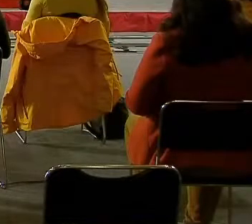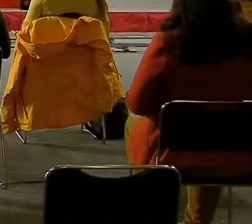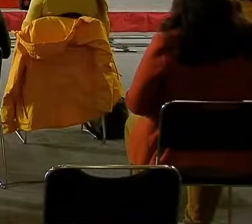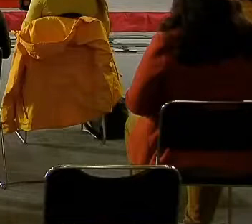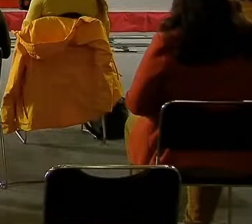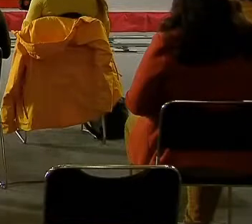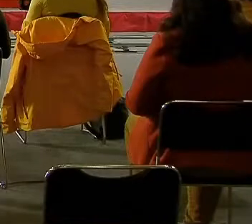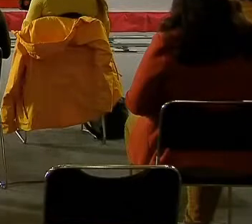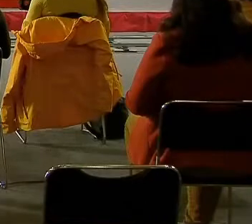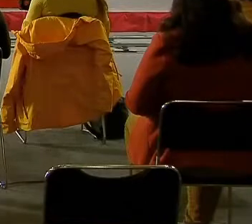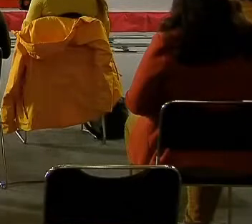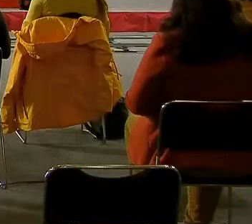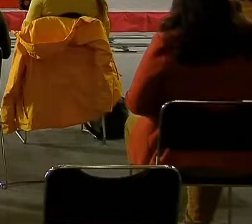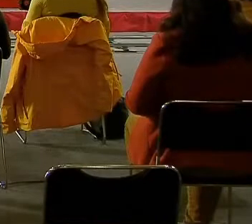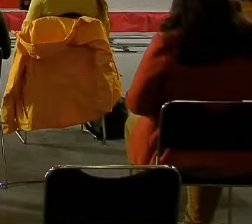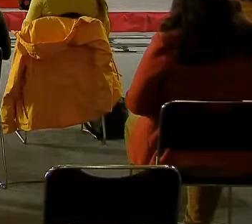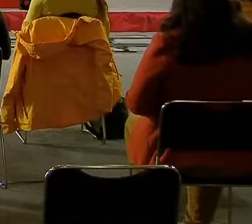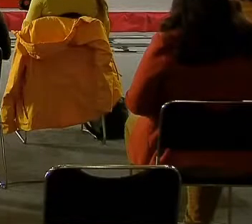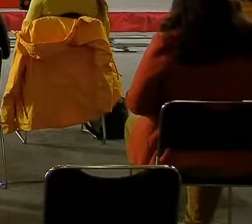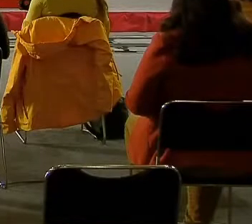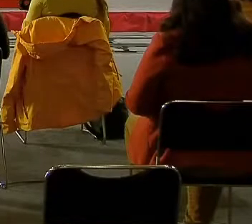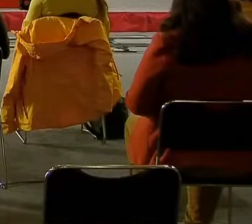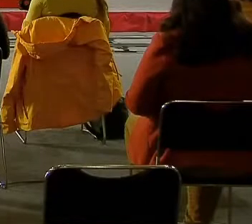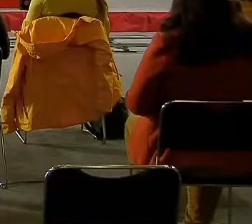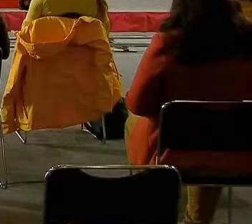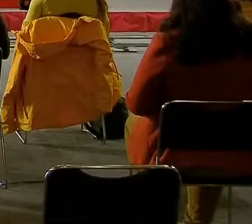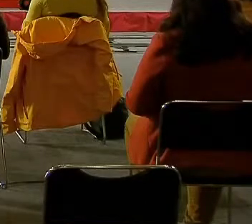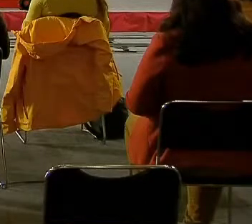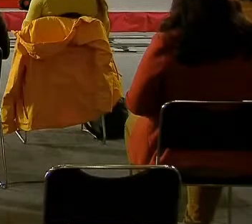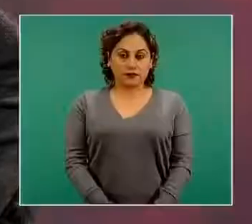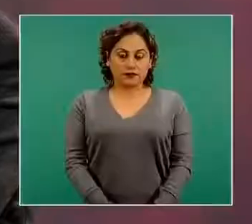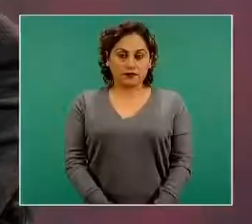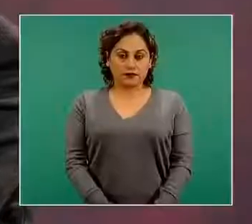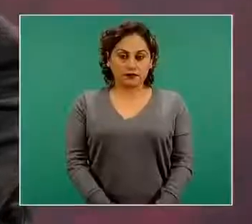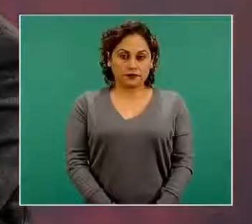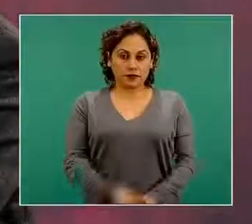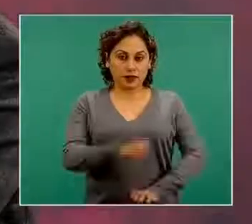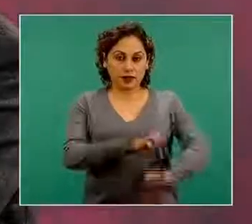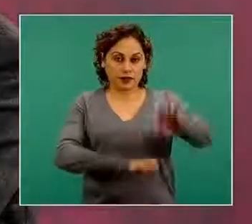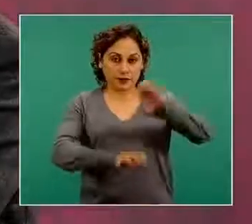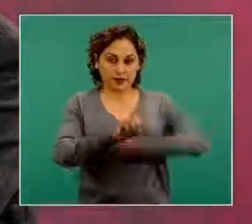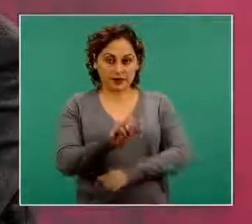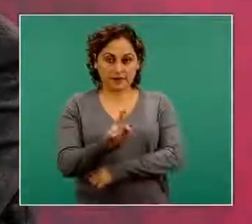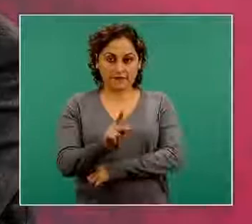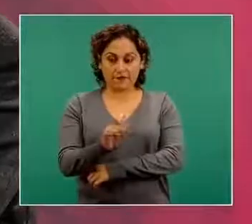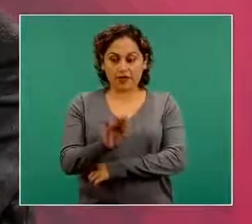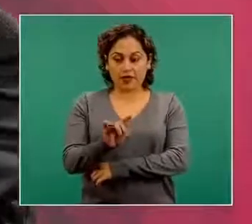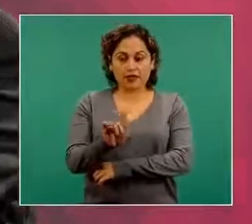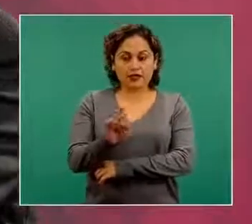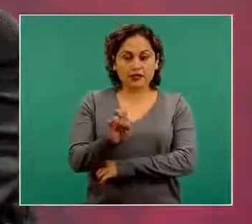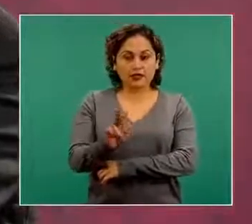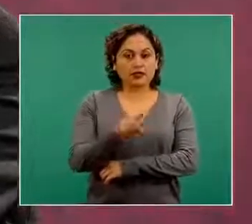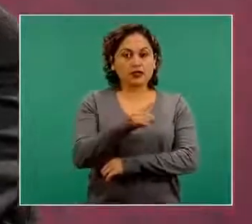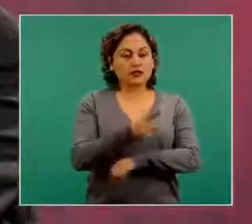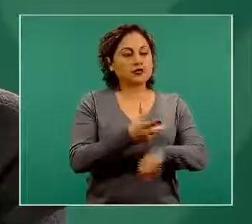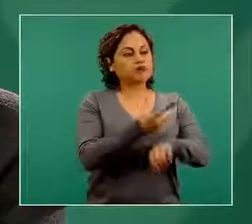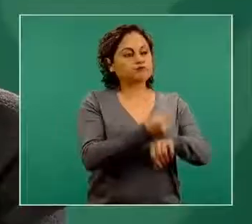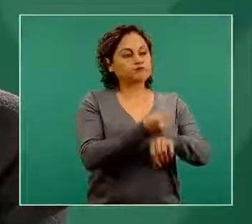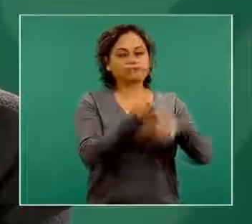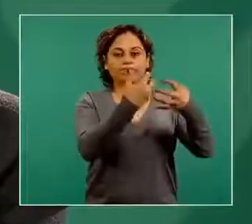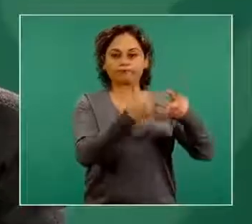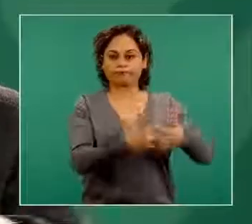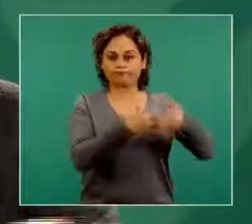tecnológica a su principal planta en Bélgica. Entonces, esto lo que implica es que tiene que parar